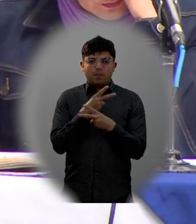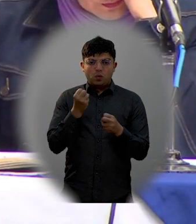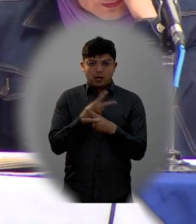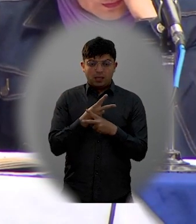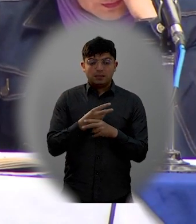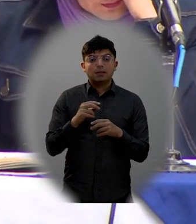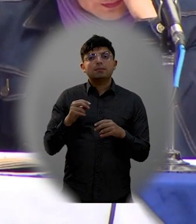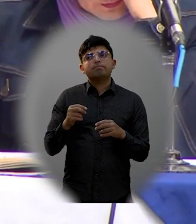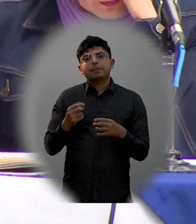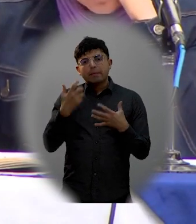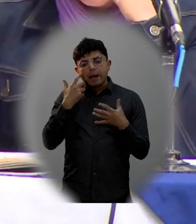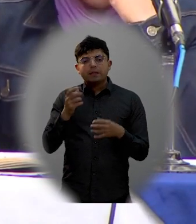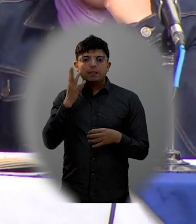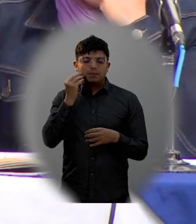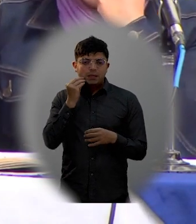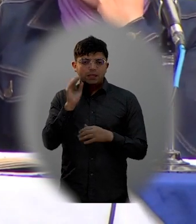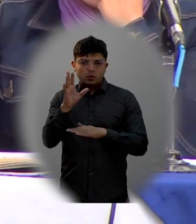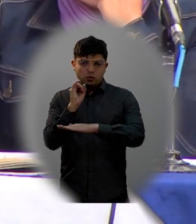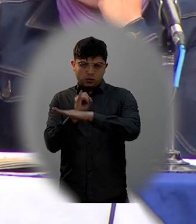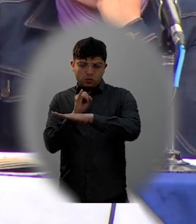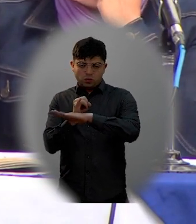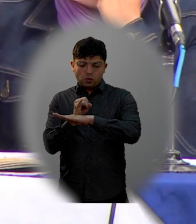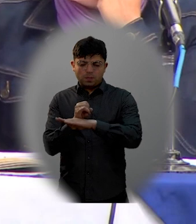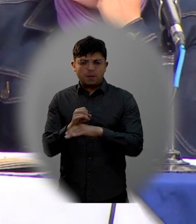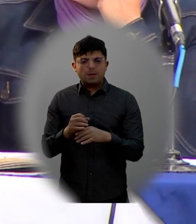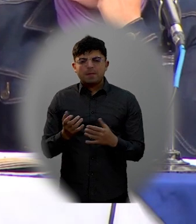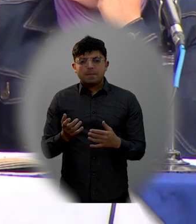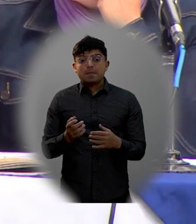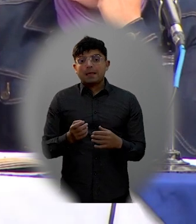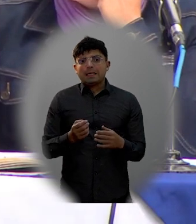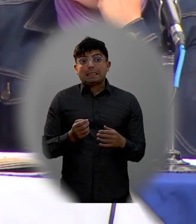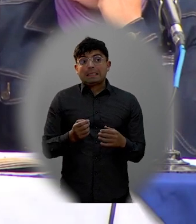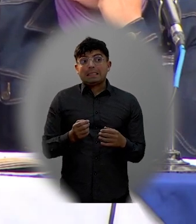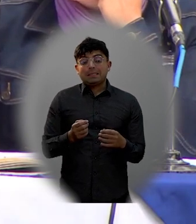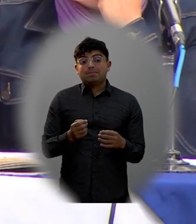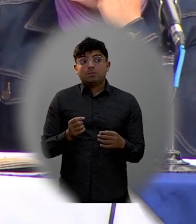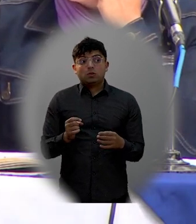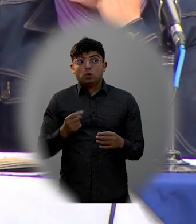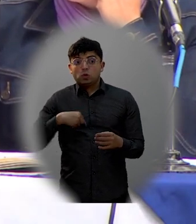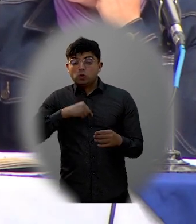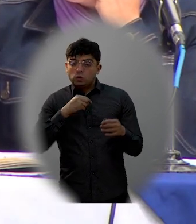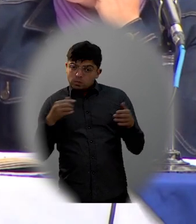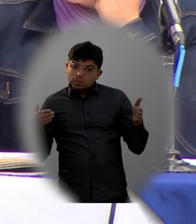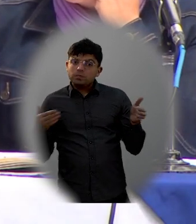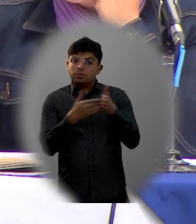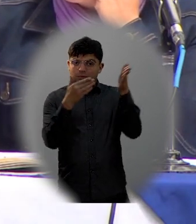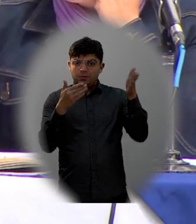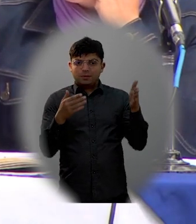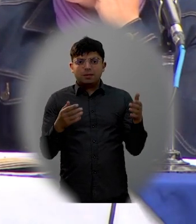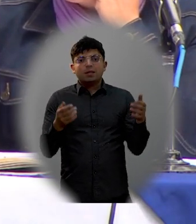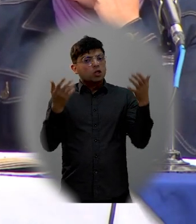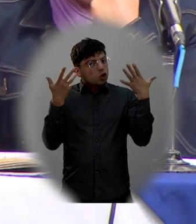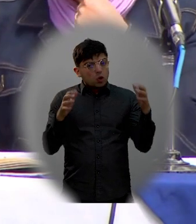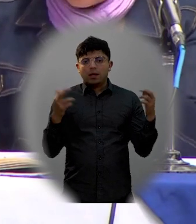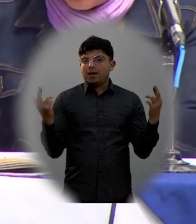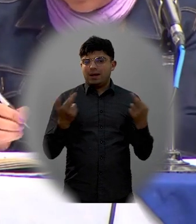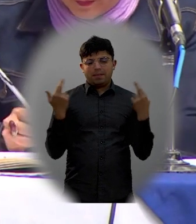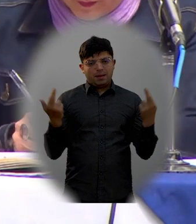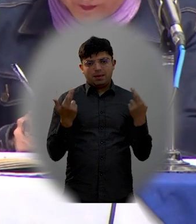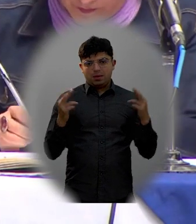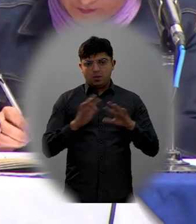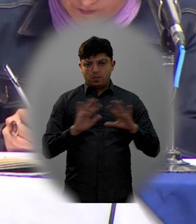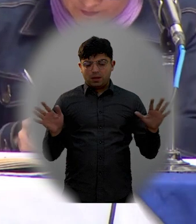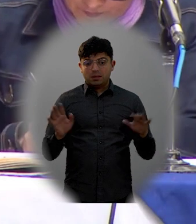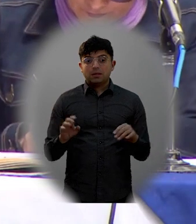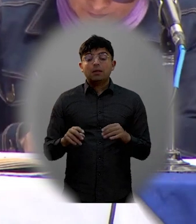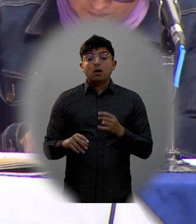sobre todo su experiencia con la institución, es que si nos atrevimos a denunciar es porque no queríamos que esto volviera a ocurrir. Y